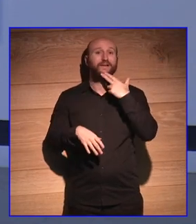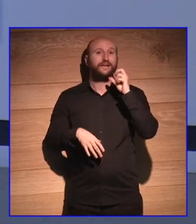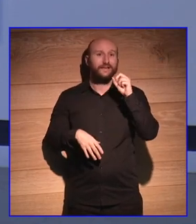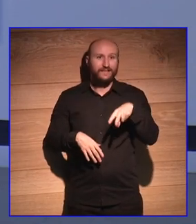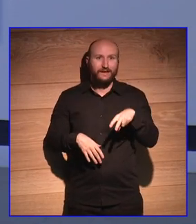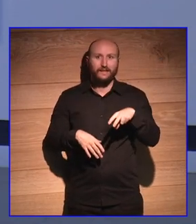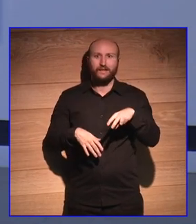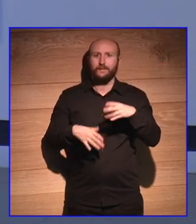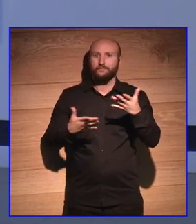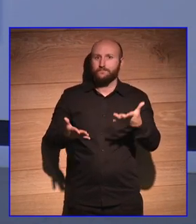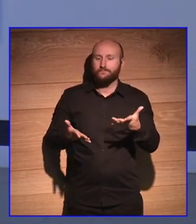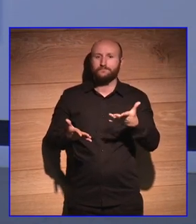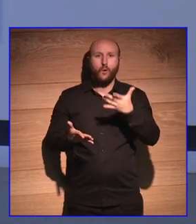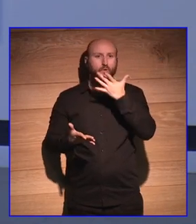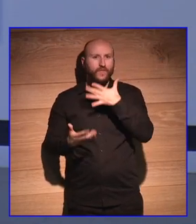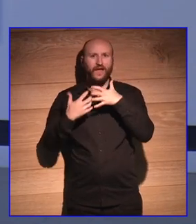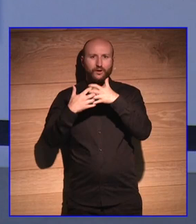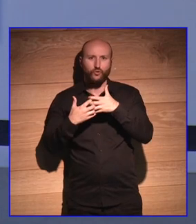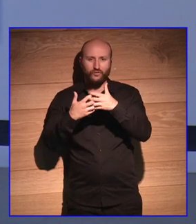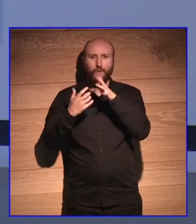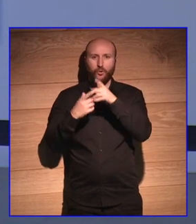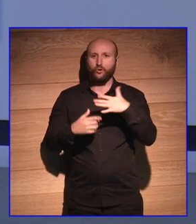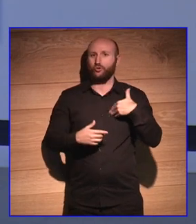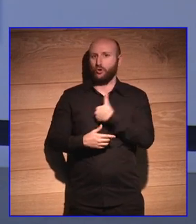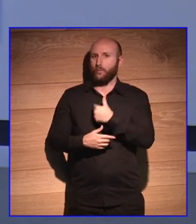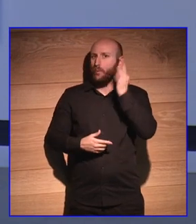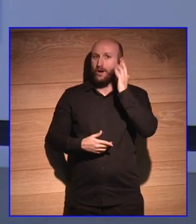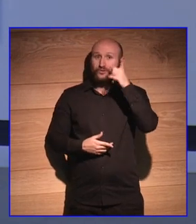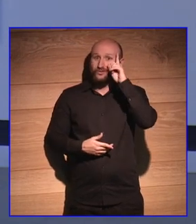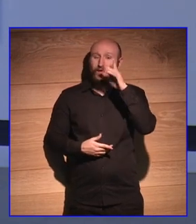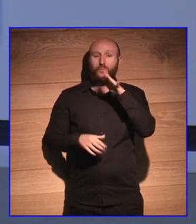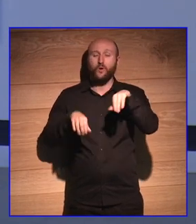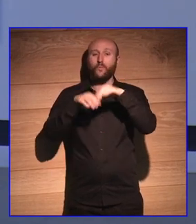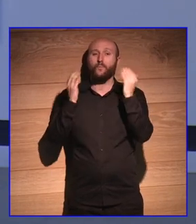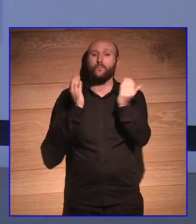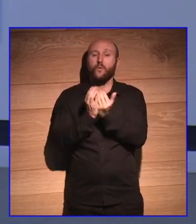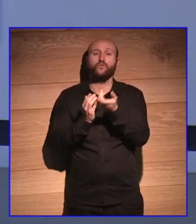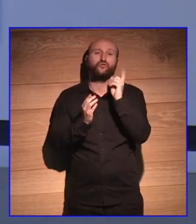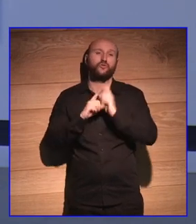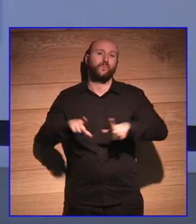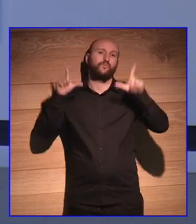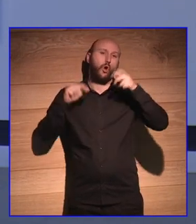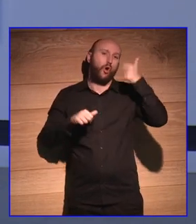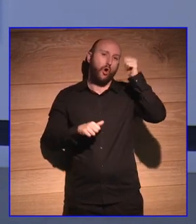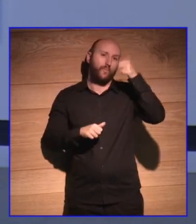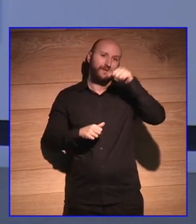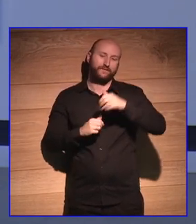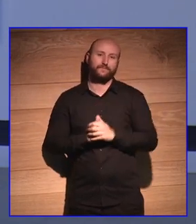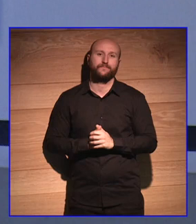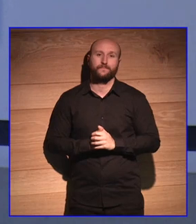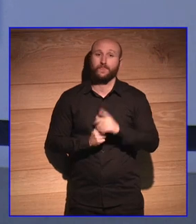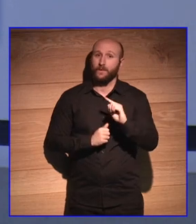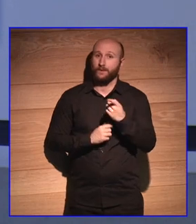de las hostilidades que le tocaría batallar por su condición de mujer en un mundo creado por y para hombres la primera problemática